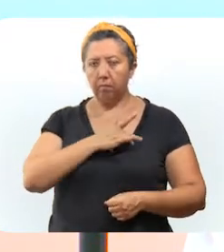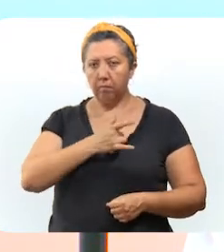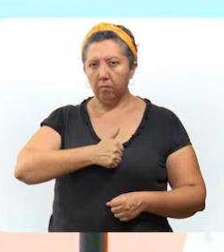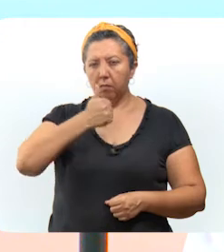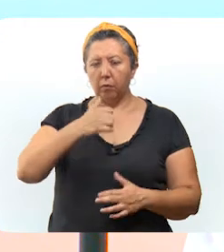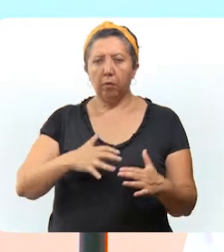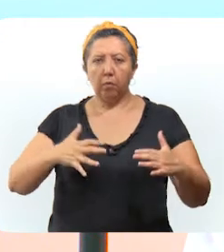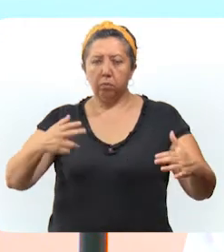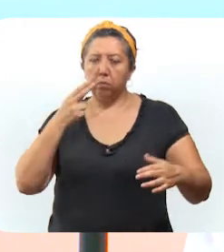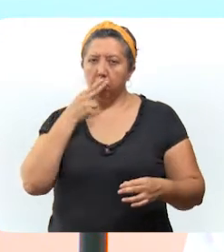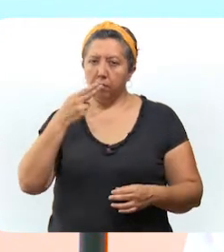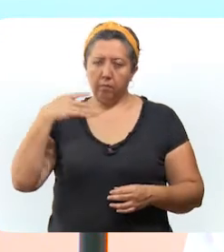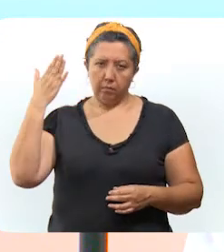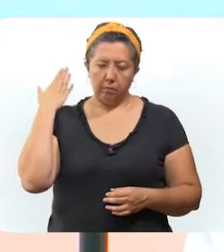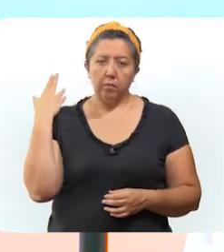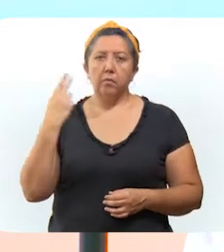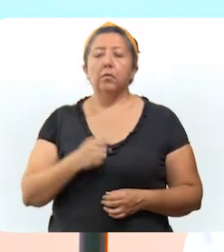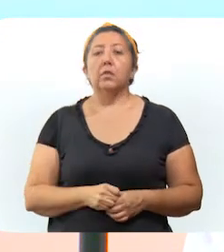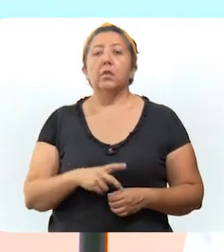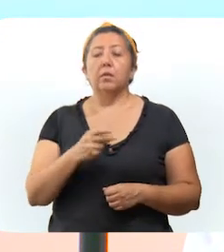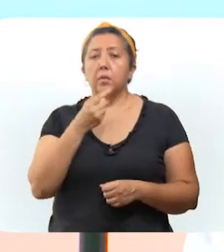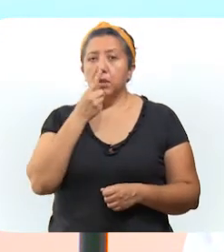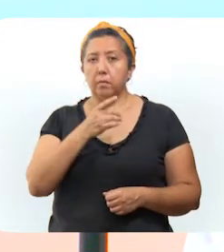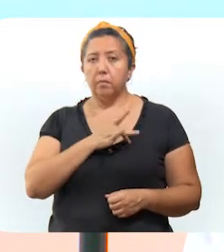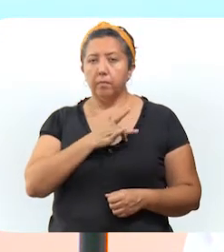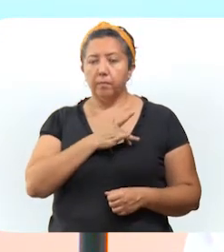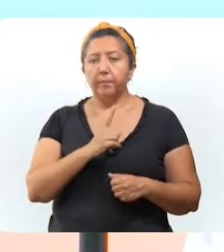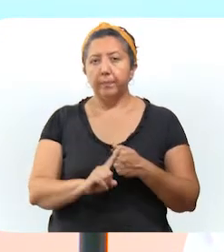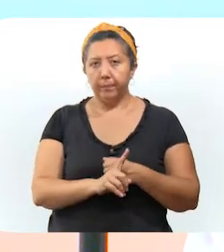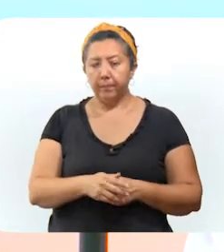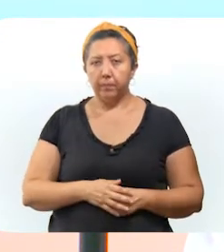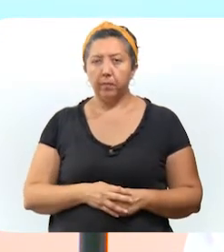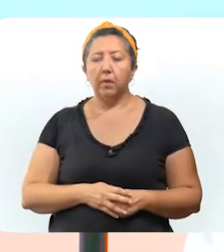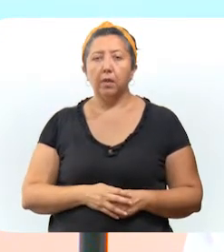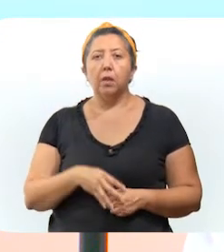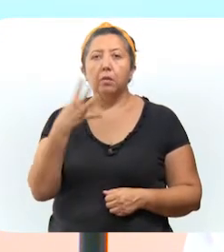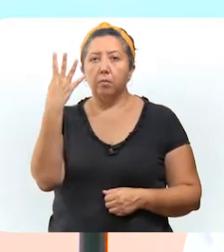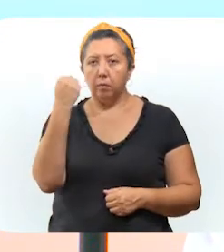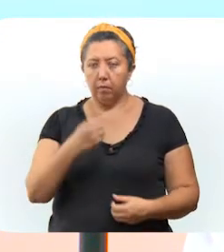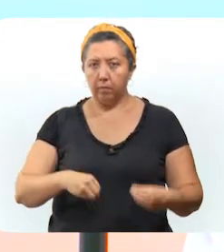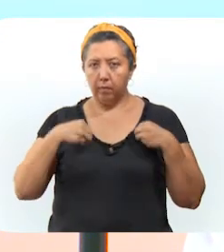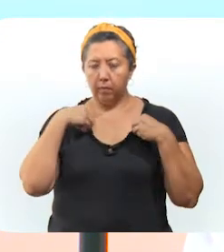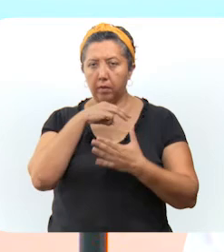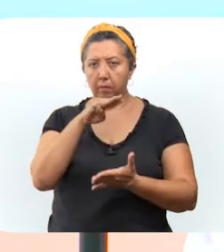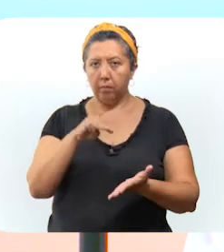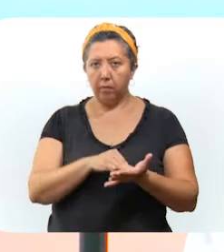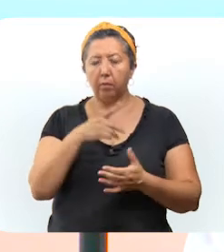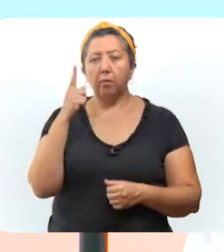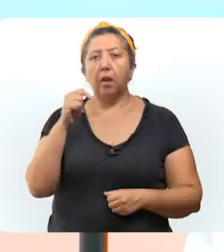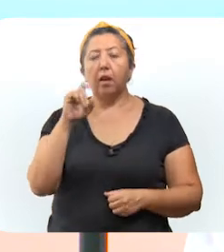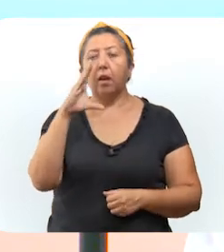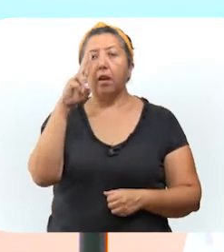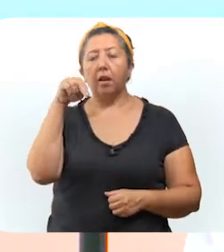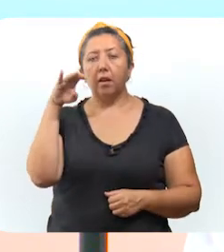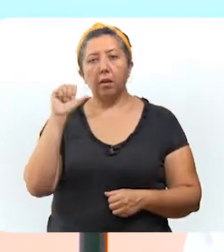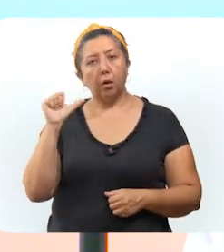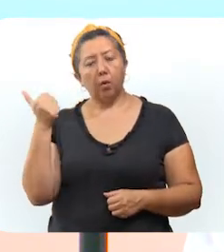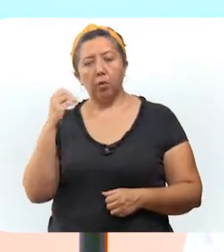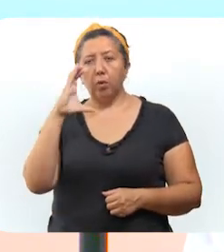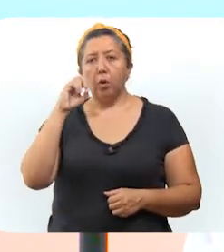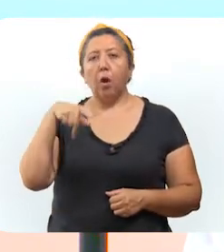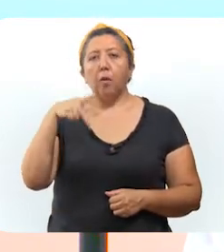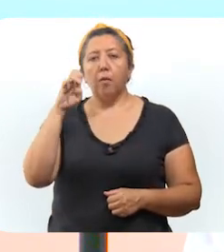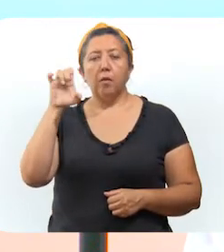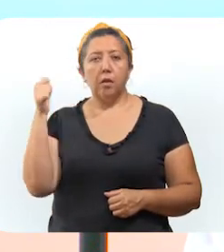arterial, obesidad, tabaquismo, inmunosupresión y EPOC. 9 de ellos residían en Mérida, 1 más en Acanqué, 1 en